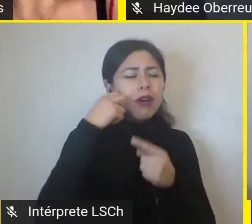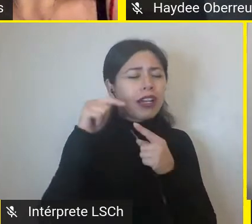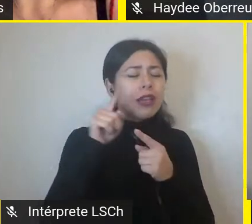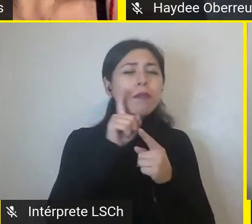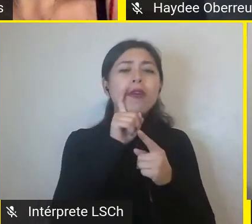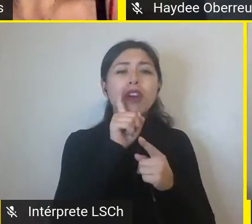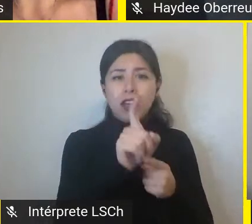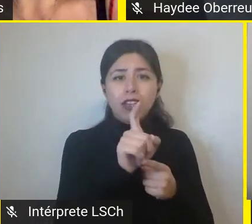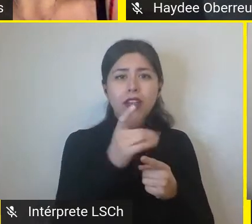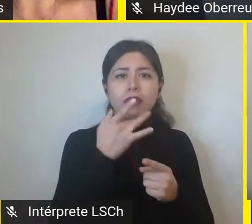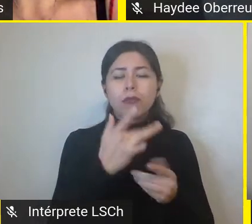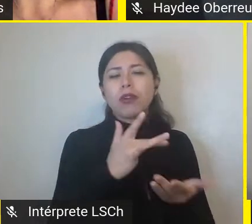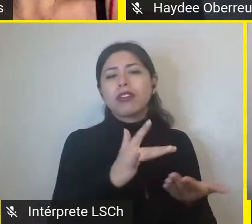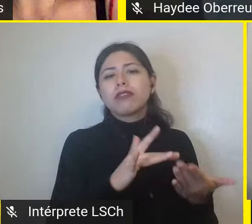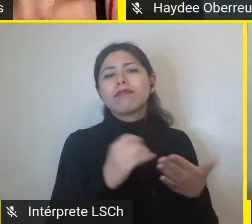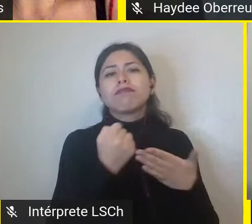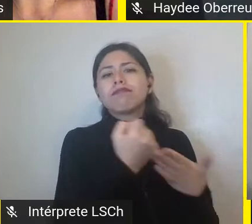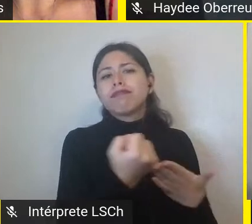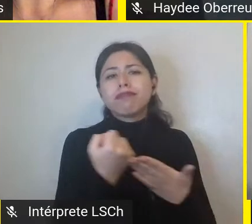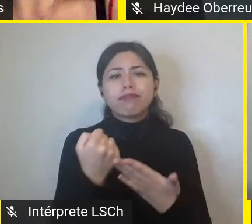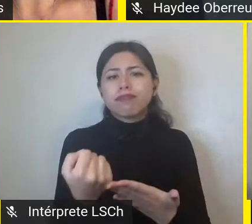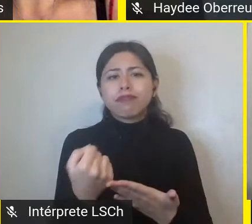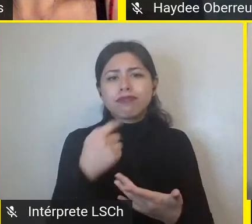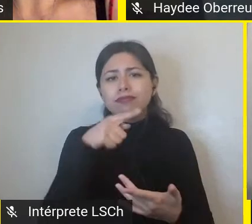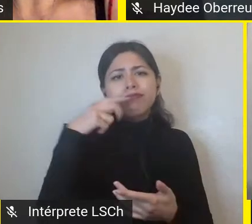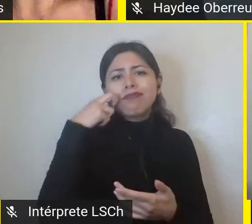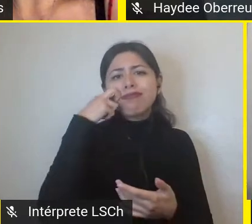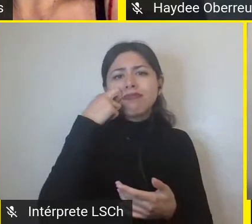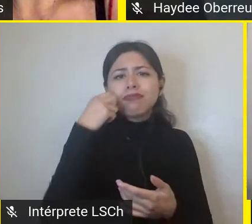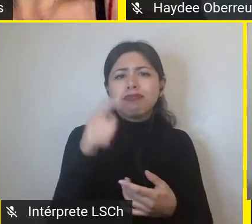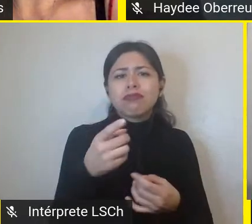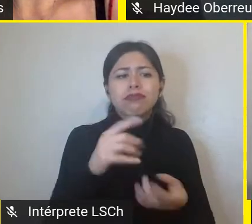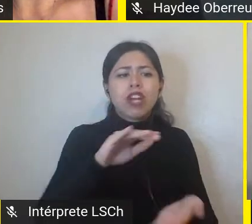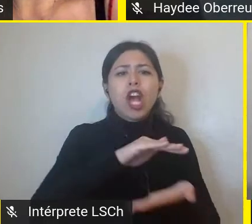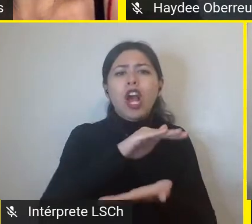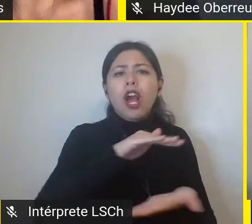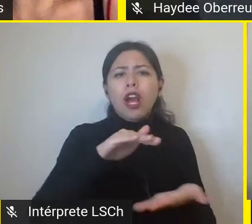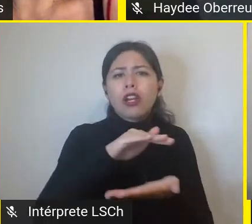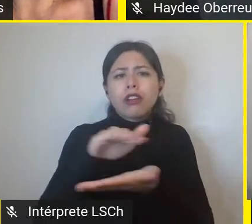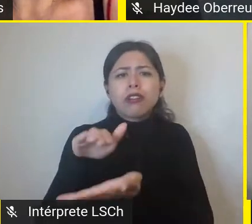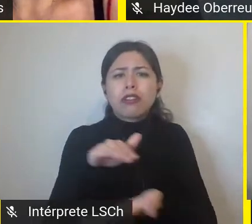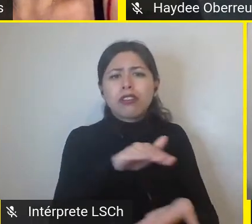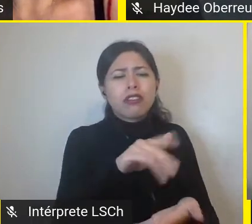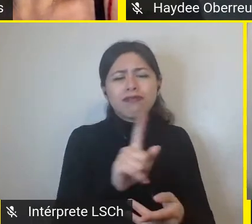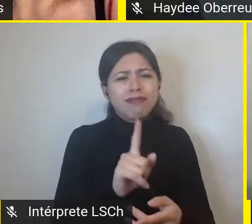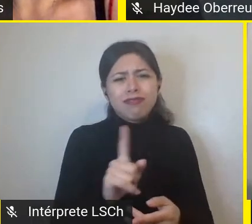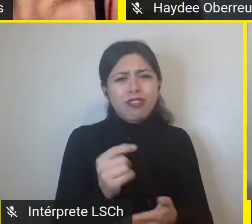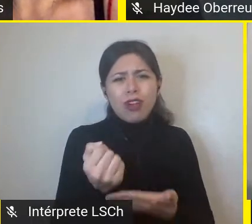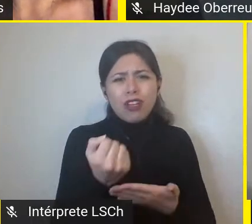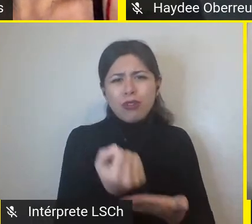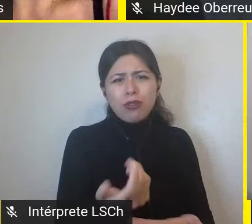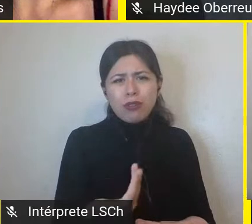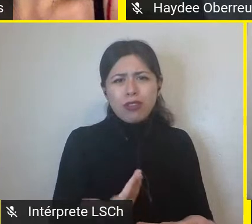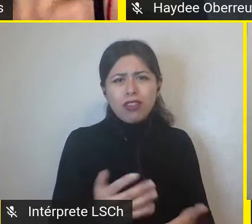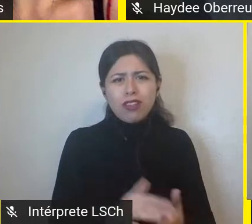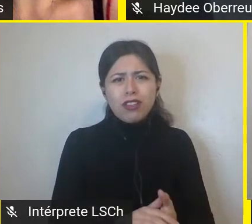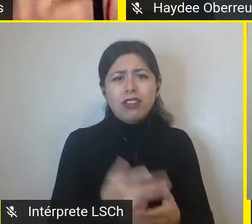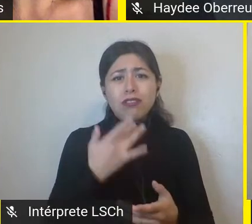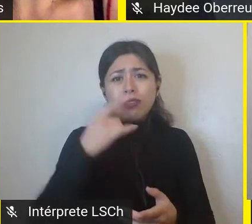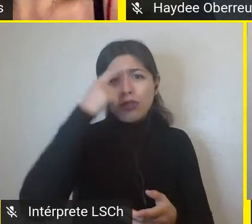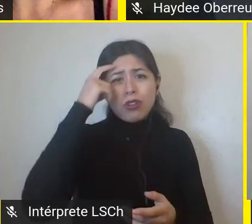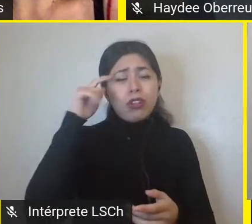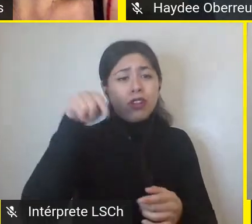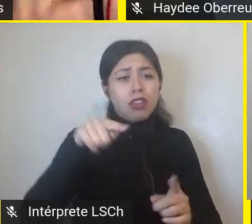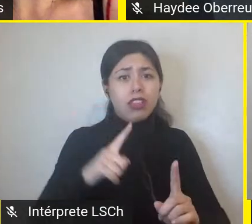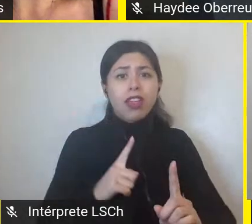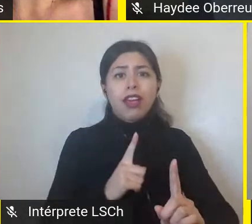humanitarismo, ese humanitarismo de las cajitas o de otras porquerías no sirven. Entonces, me parece que, o sea, para mí este es un encuentro